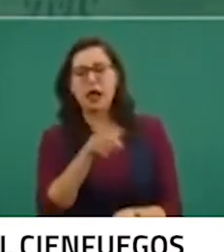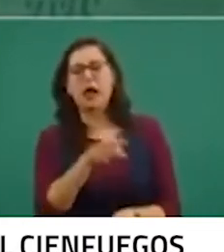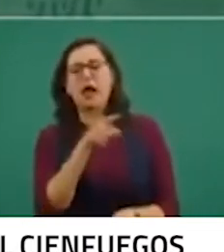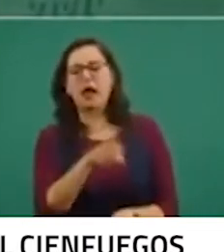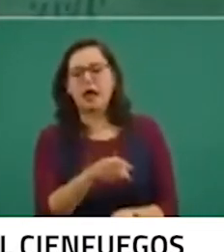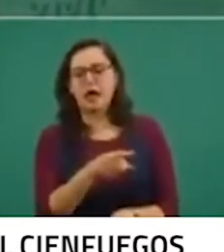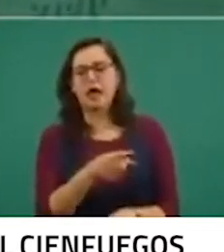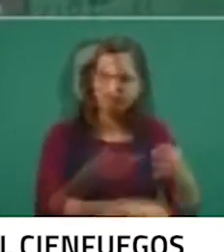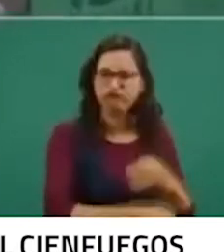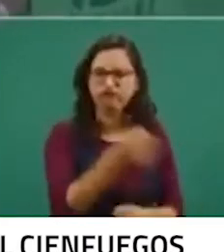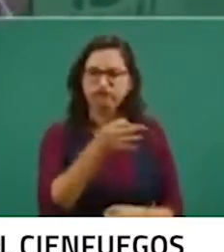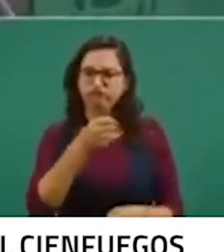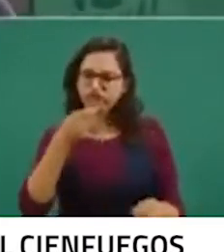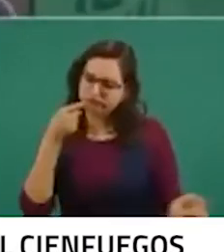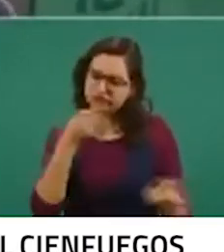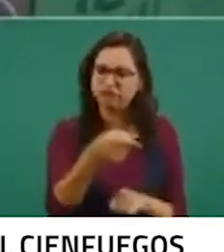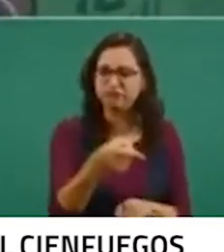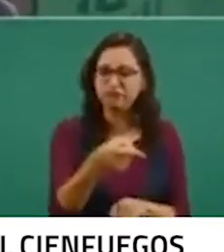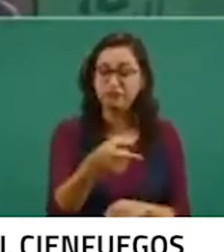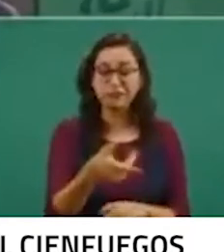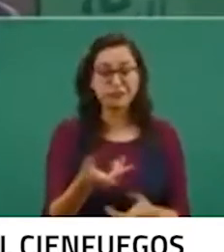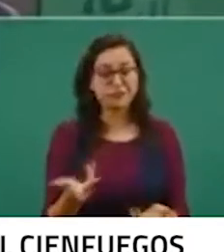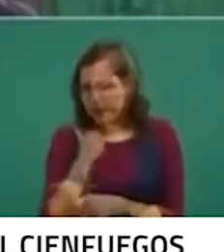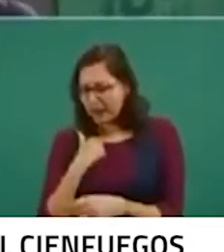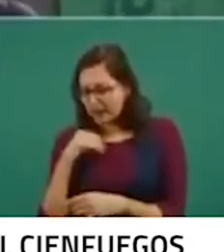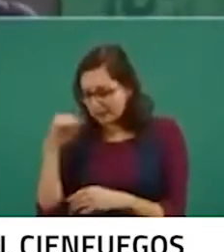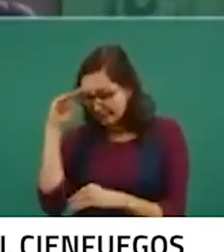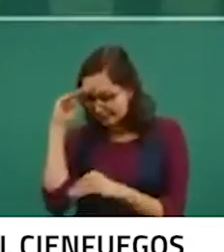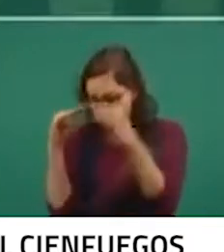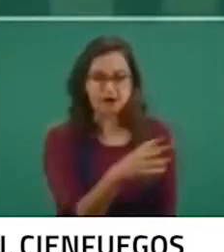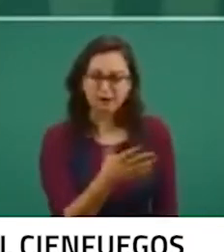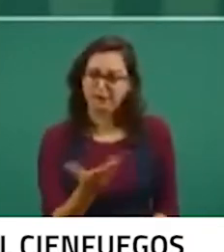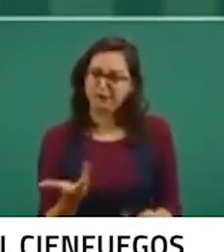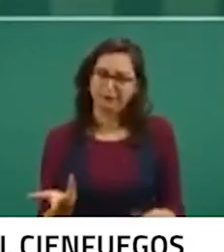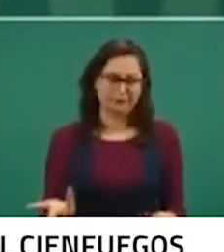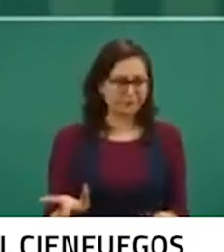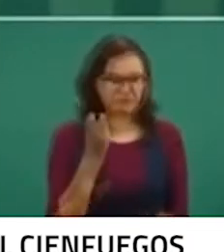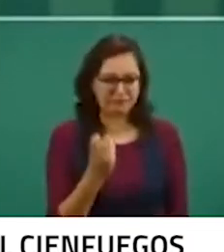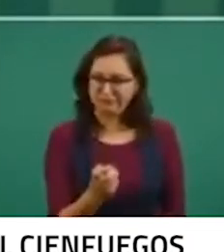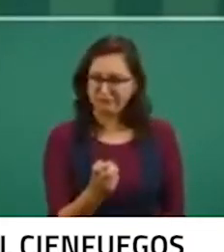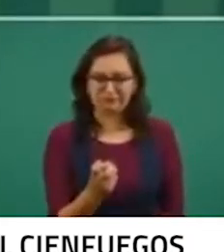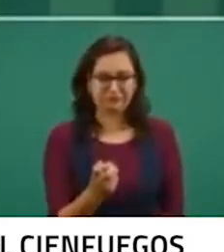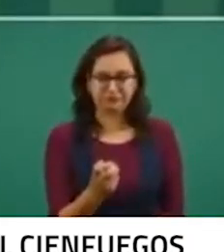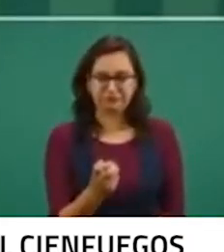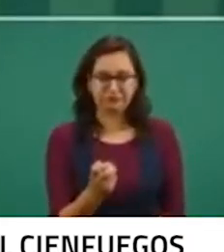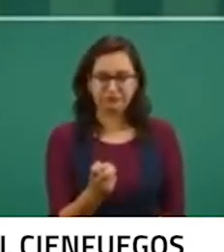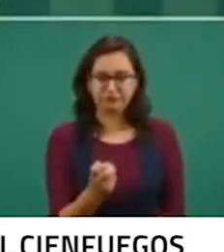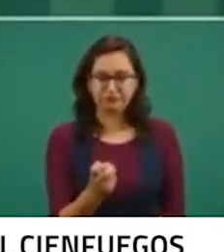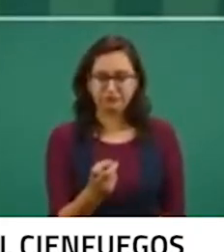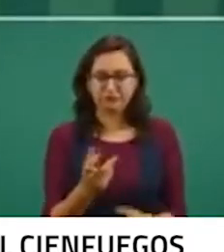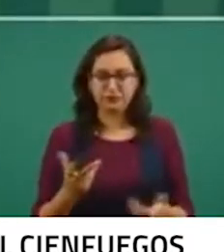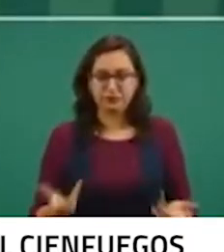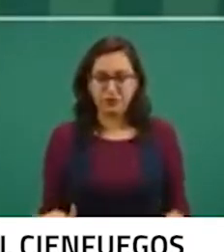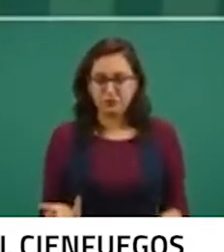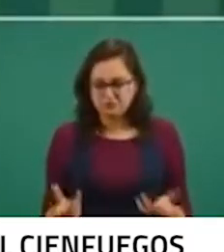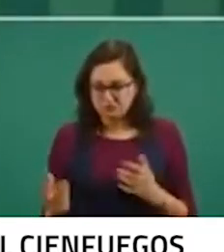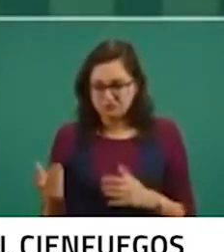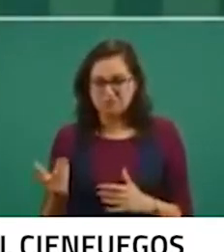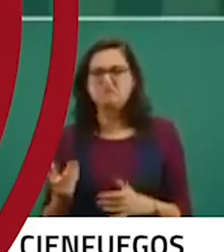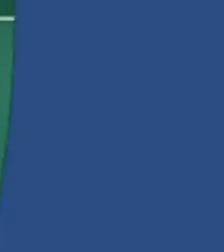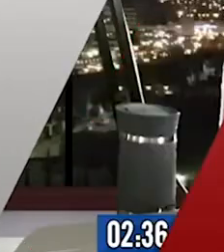venganzas y que no se pueden inventar delitos que nadie debe actuar de esa manera